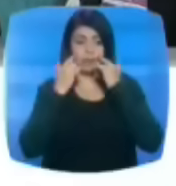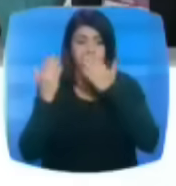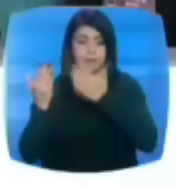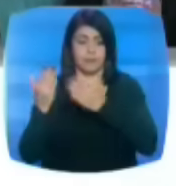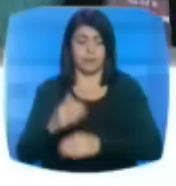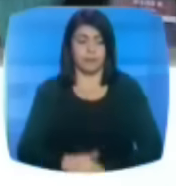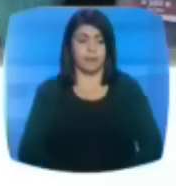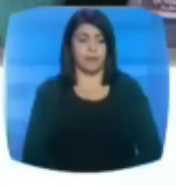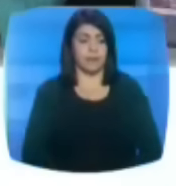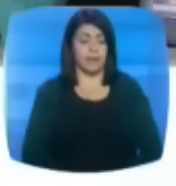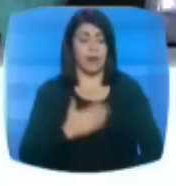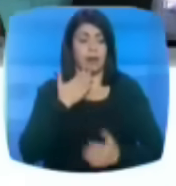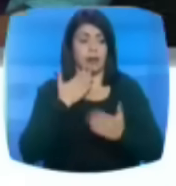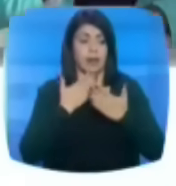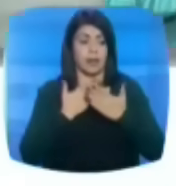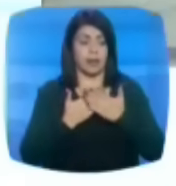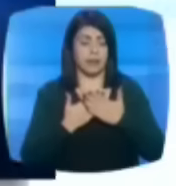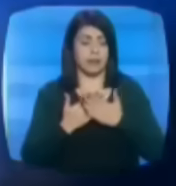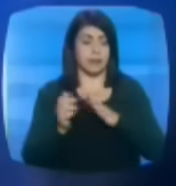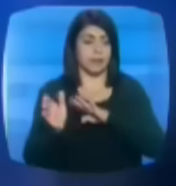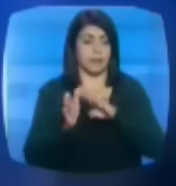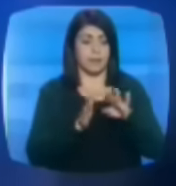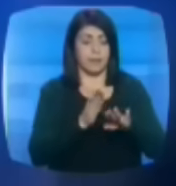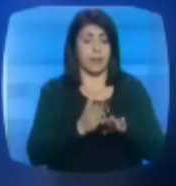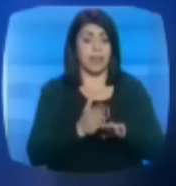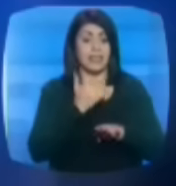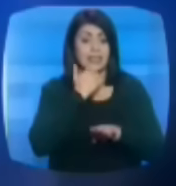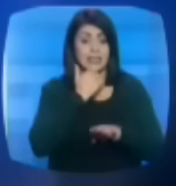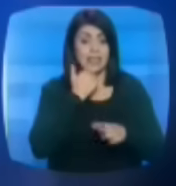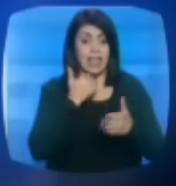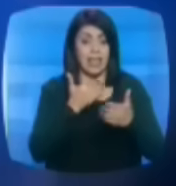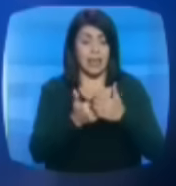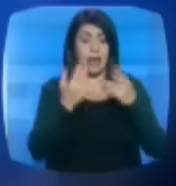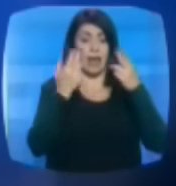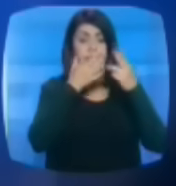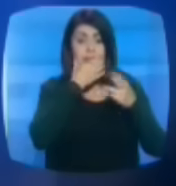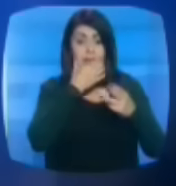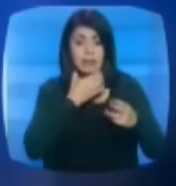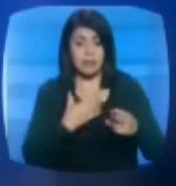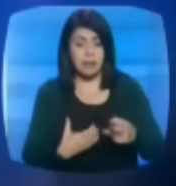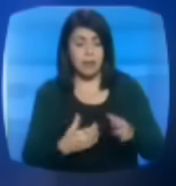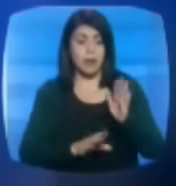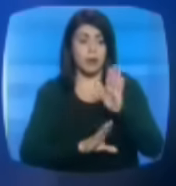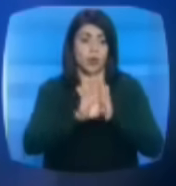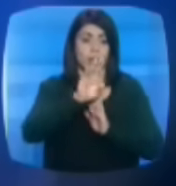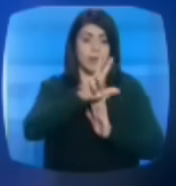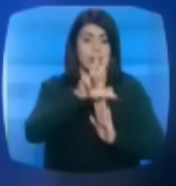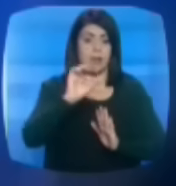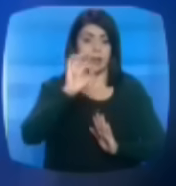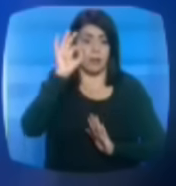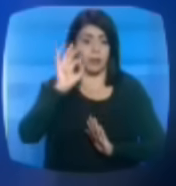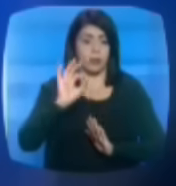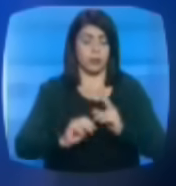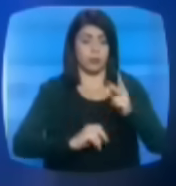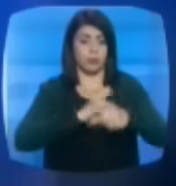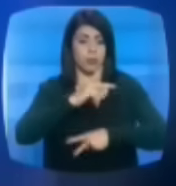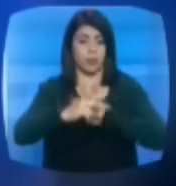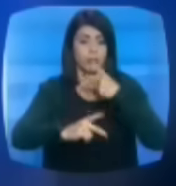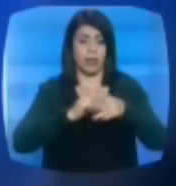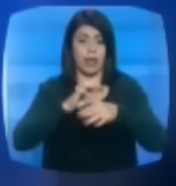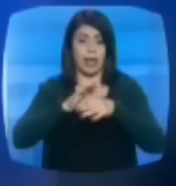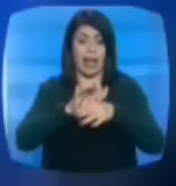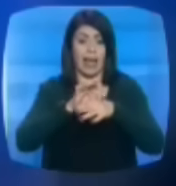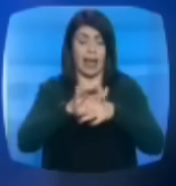pase al estudio. Gracias por el reporte. Y ante la cercanía de la época decembrina, aumenta en más de 30% la producción de